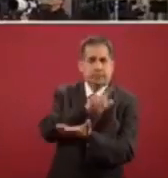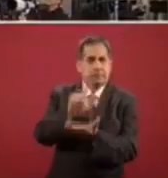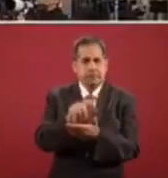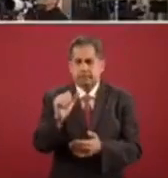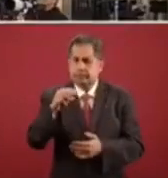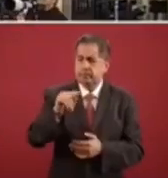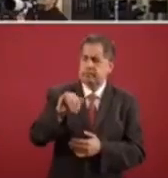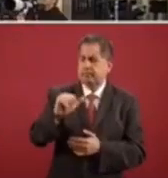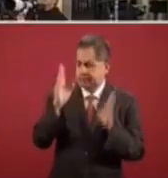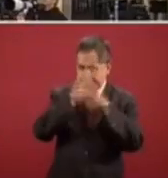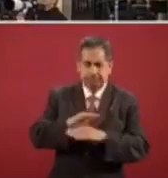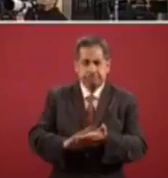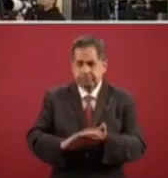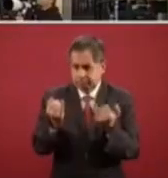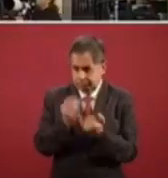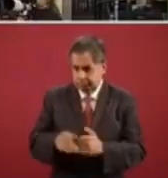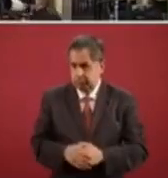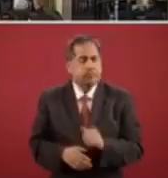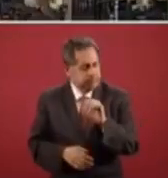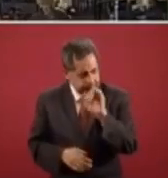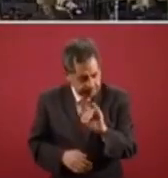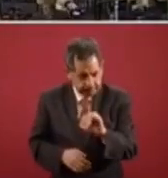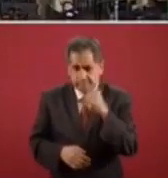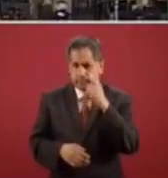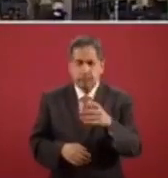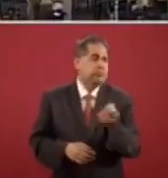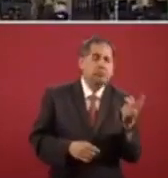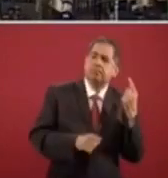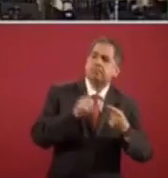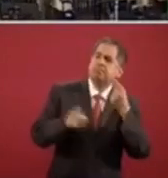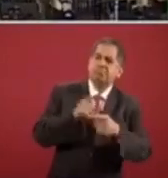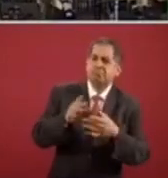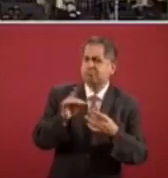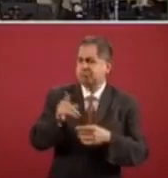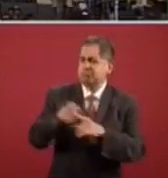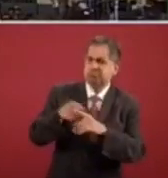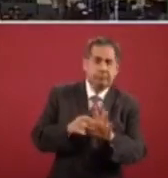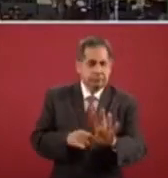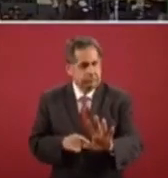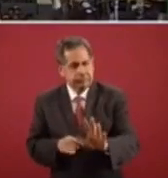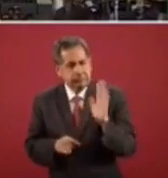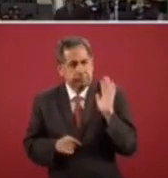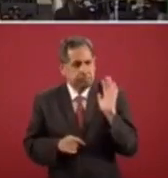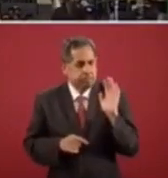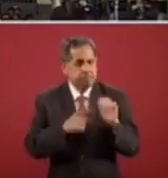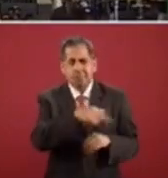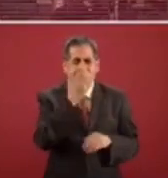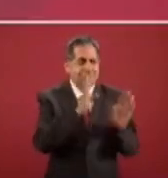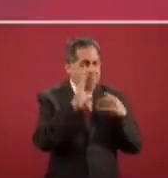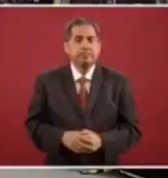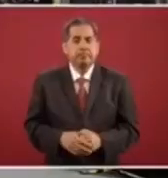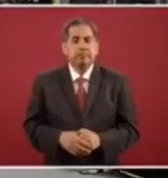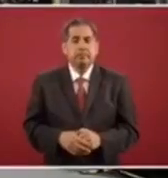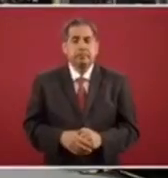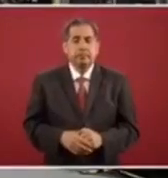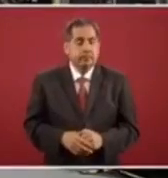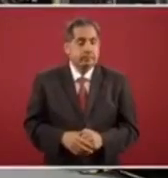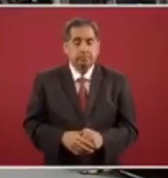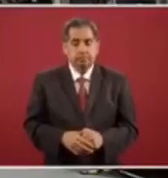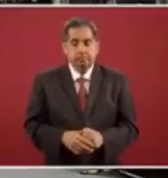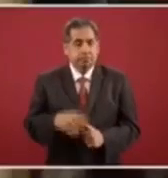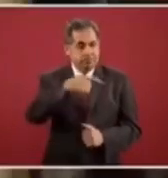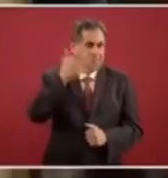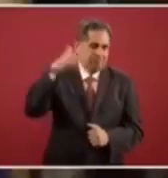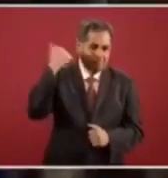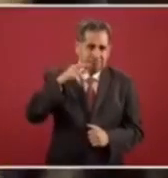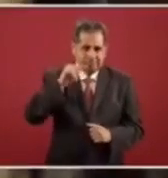amnistía, presidente? Sí, la ley de amnistía es… Que lo han criticado precisamente diciendo que… Pero los conservadores siempre son así. La productora de ese